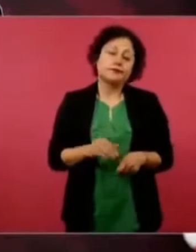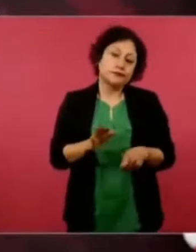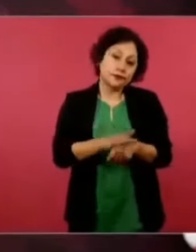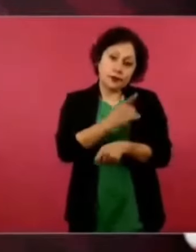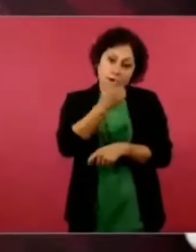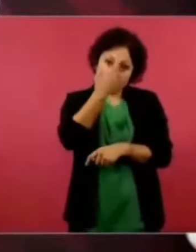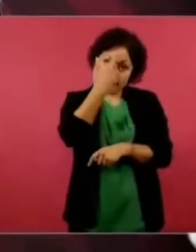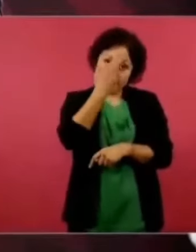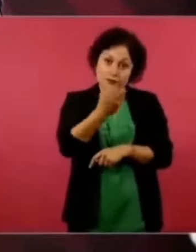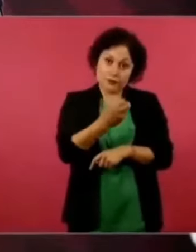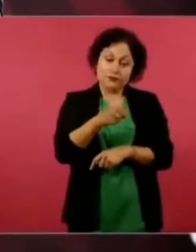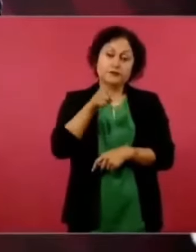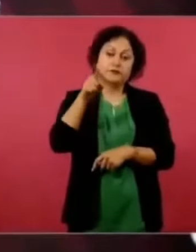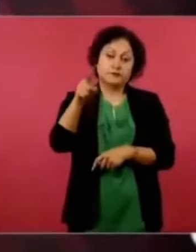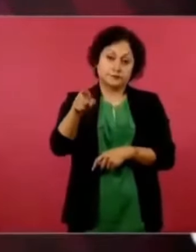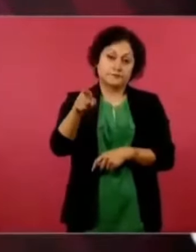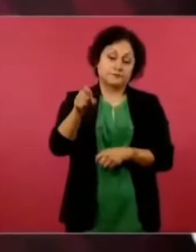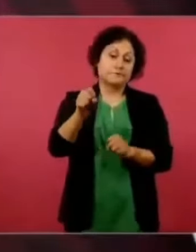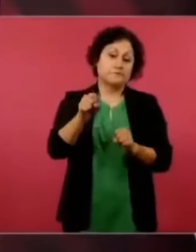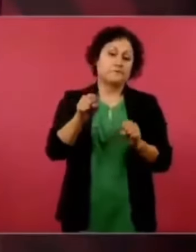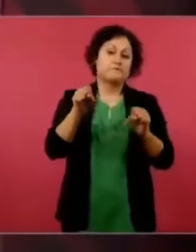también estaban